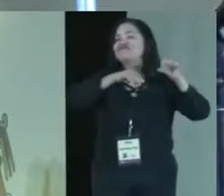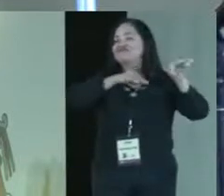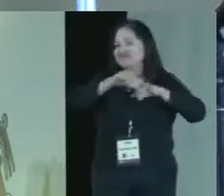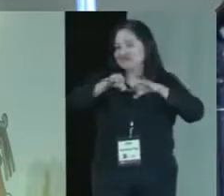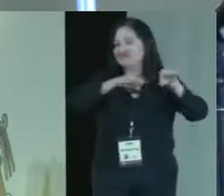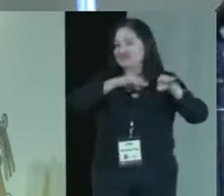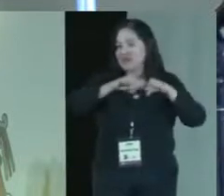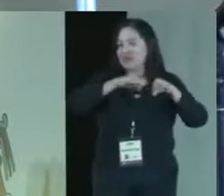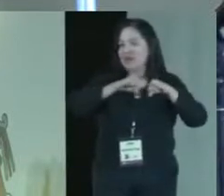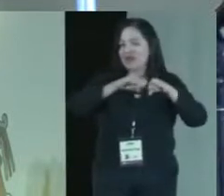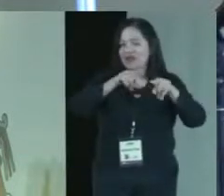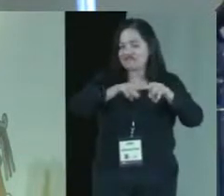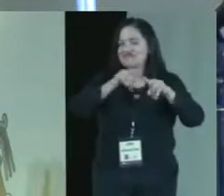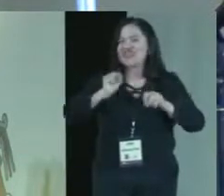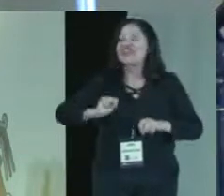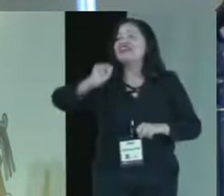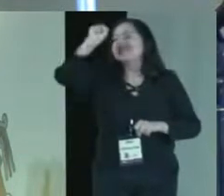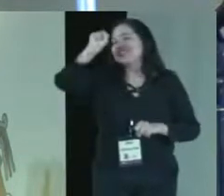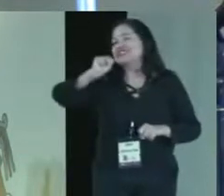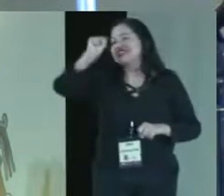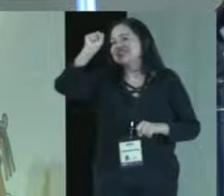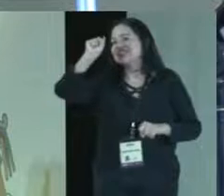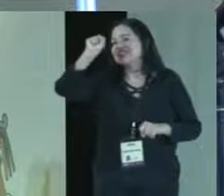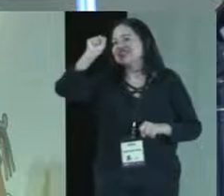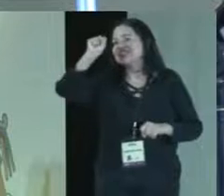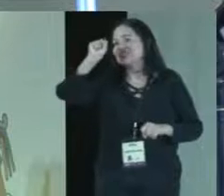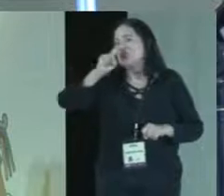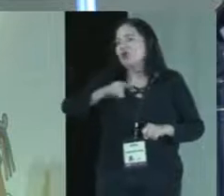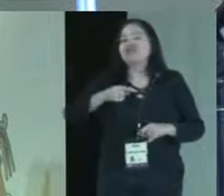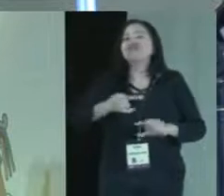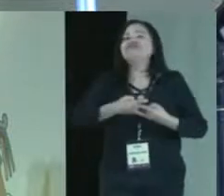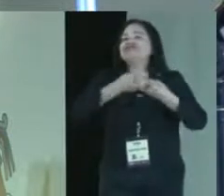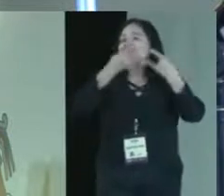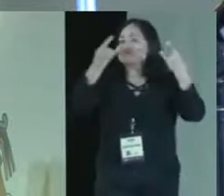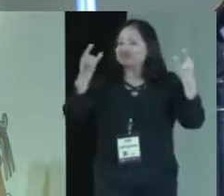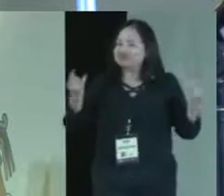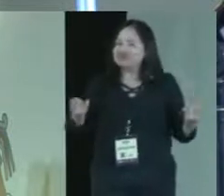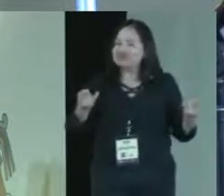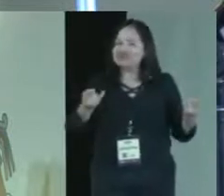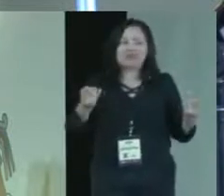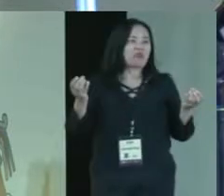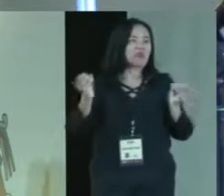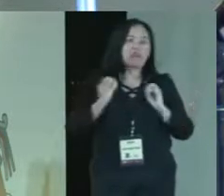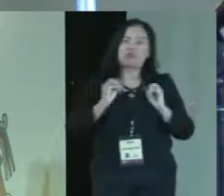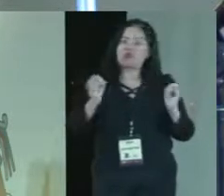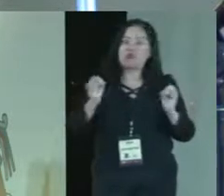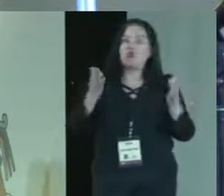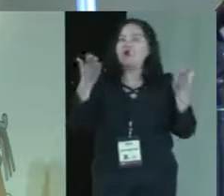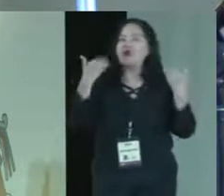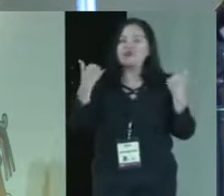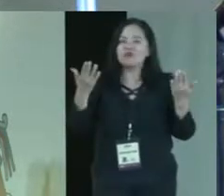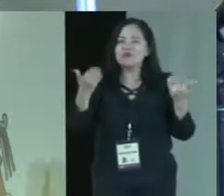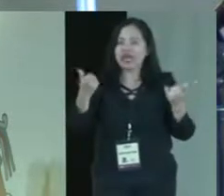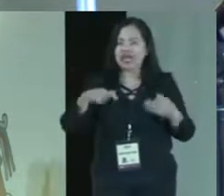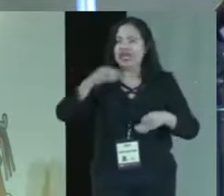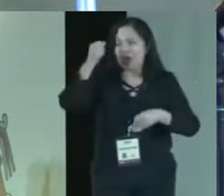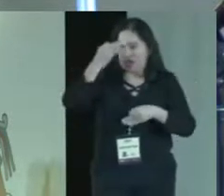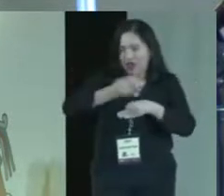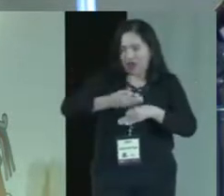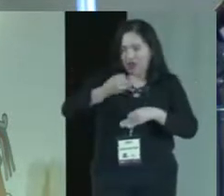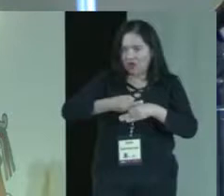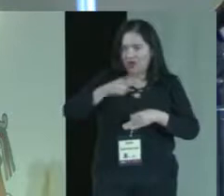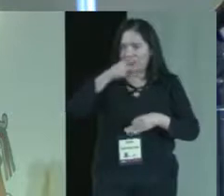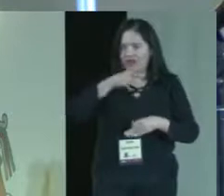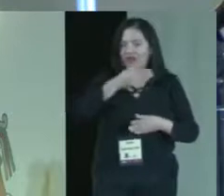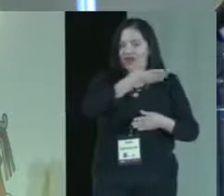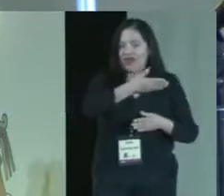del sindicalismo, una historia que estaba pendiente, una asignatura que no se había cumplido y que hoy Saúl nos da, brinda